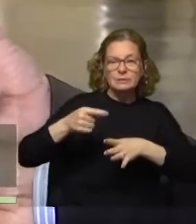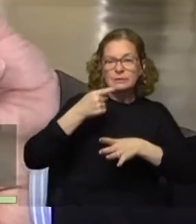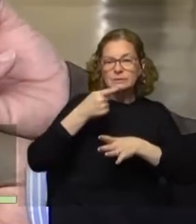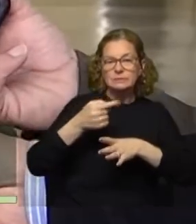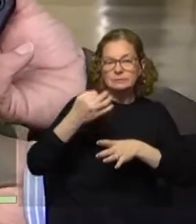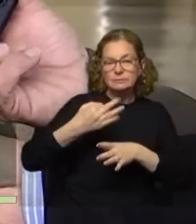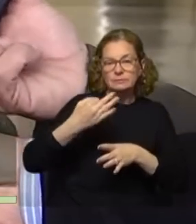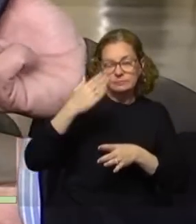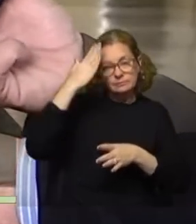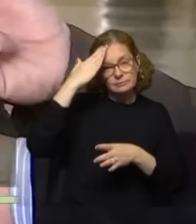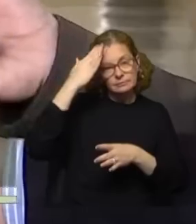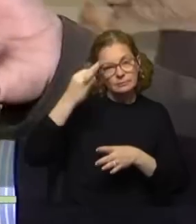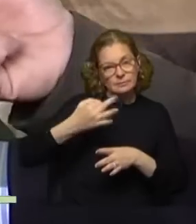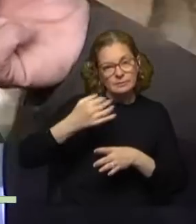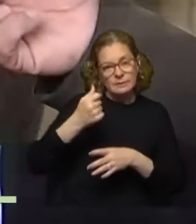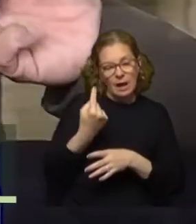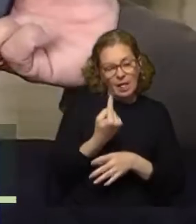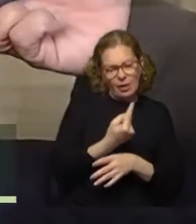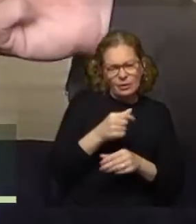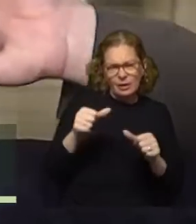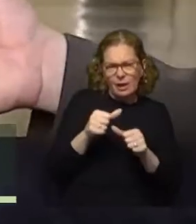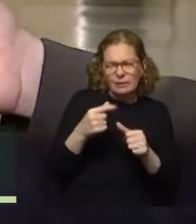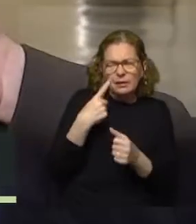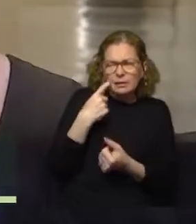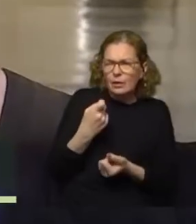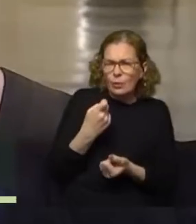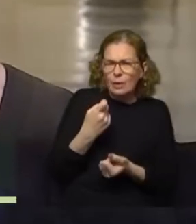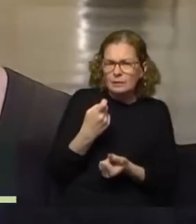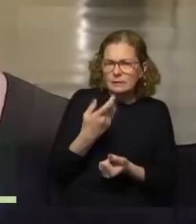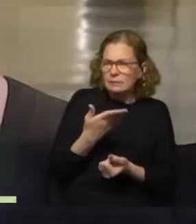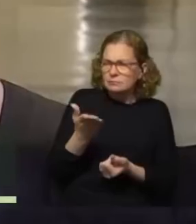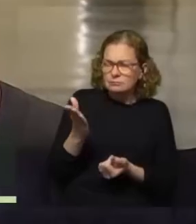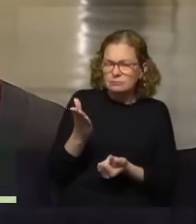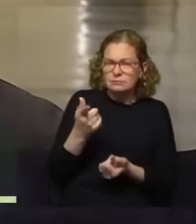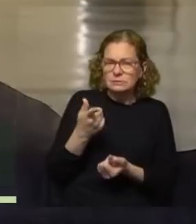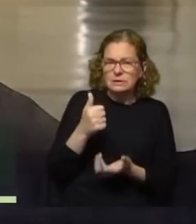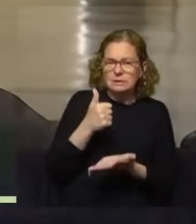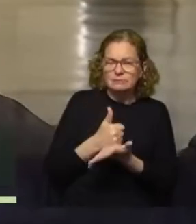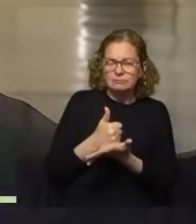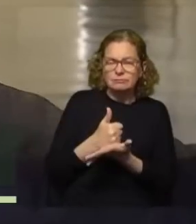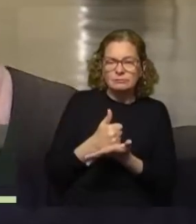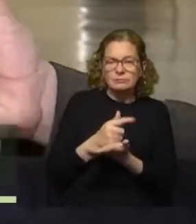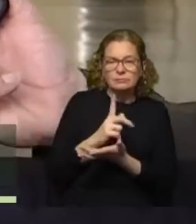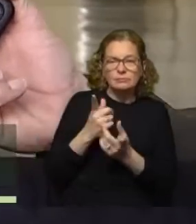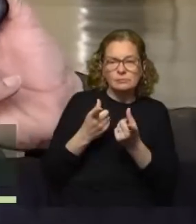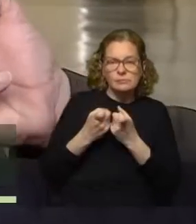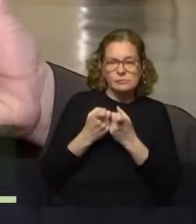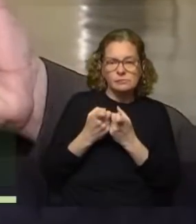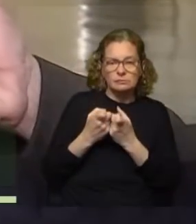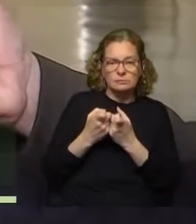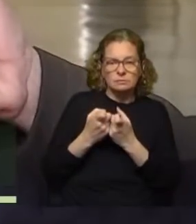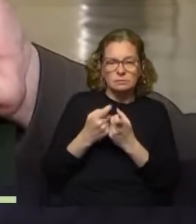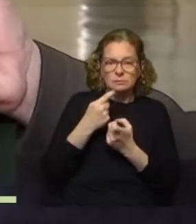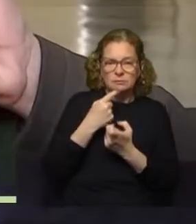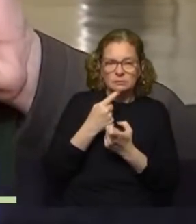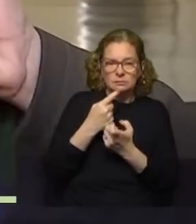realidad se sepa bien qué es lo que hace cada uno que se identifique la ocupación que representa que No necesariamente se